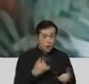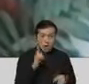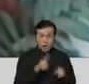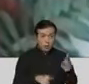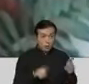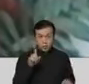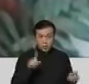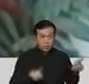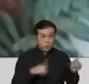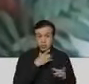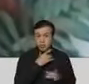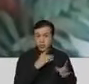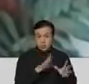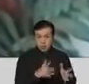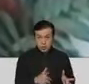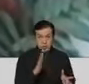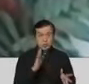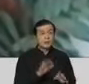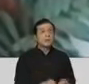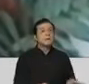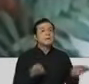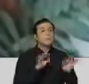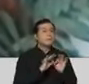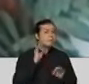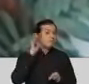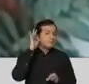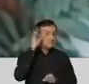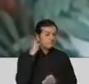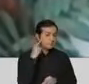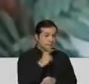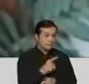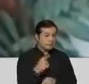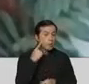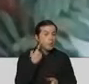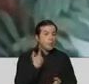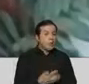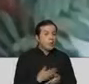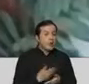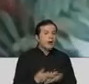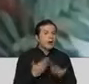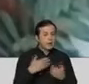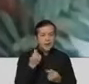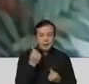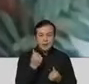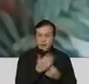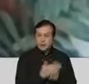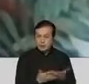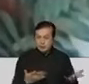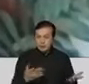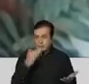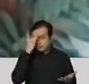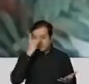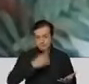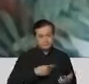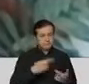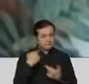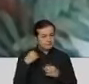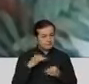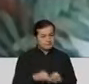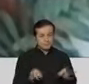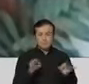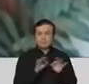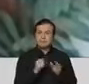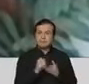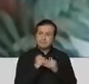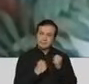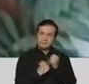ese momento son trascendentales a futuro. Aquí está la demostración en dinero que una decisión responsable le